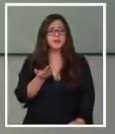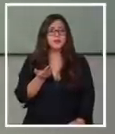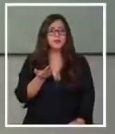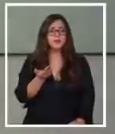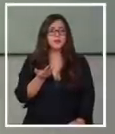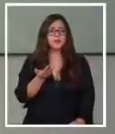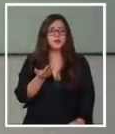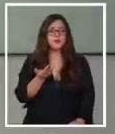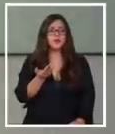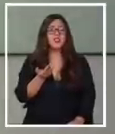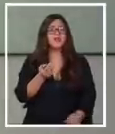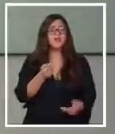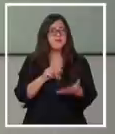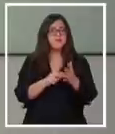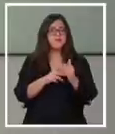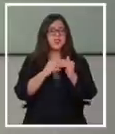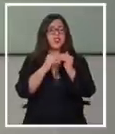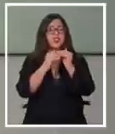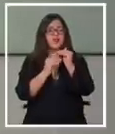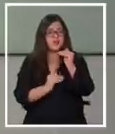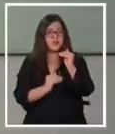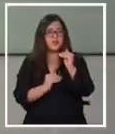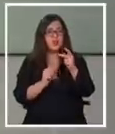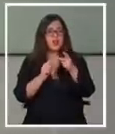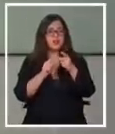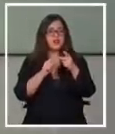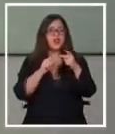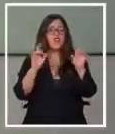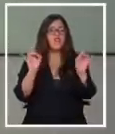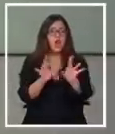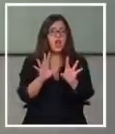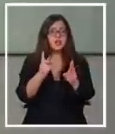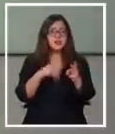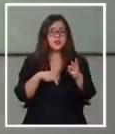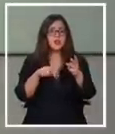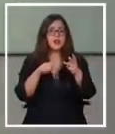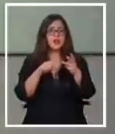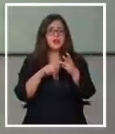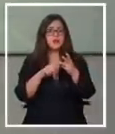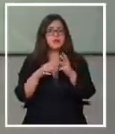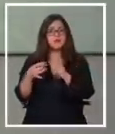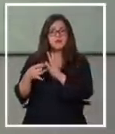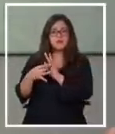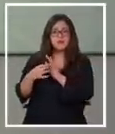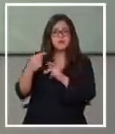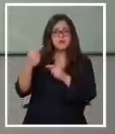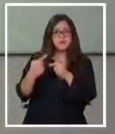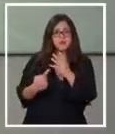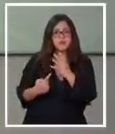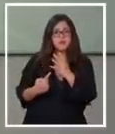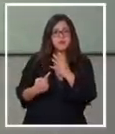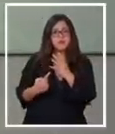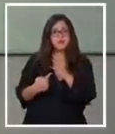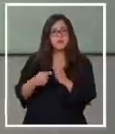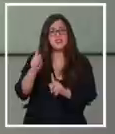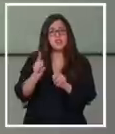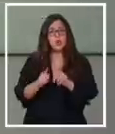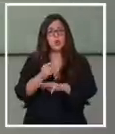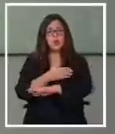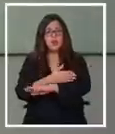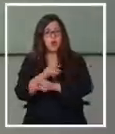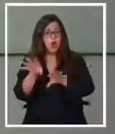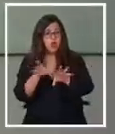desigualdad de violencia delincuencia que atrasos que no podemos dejar